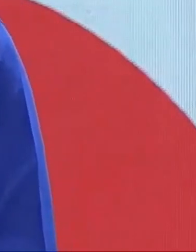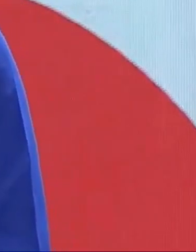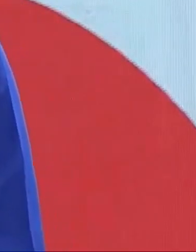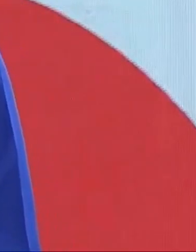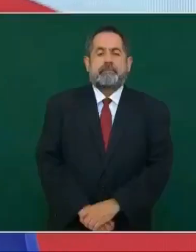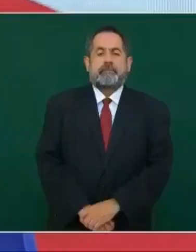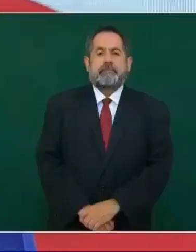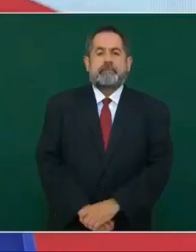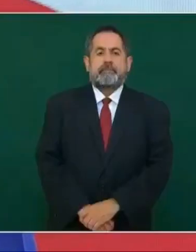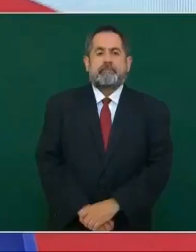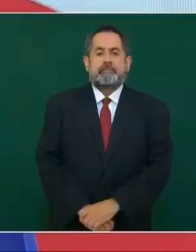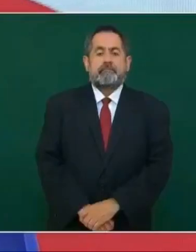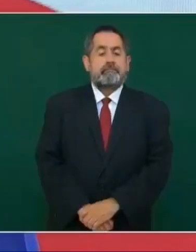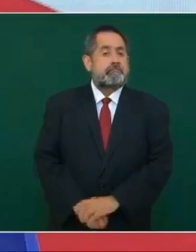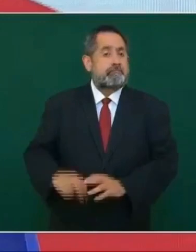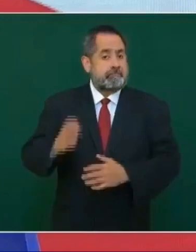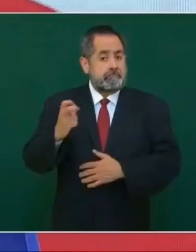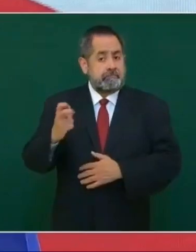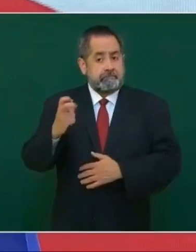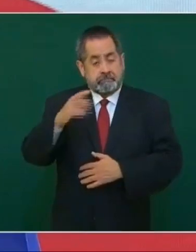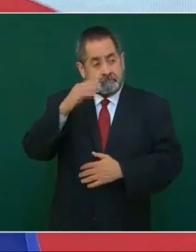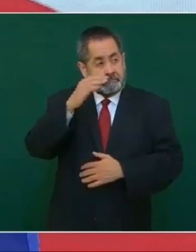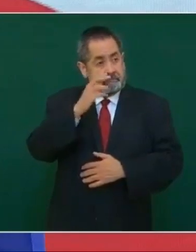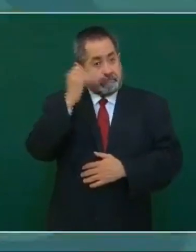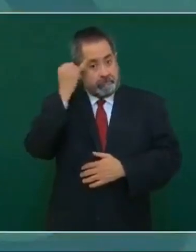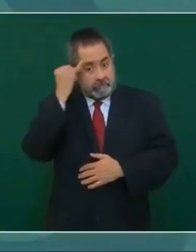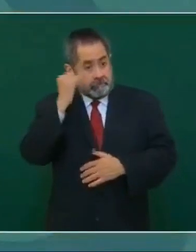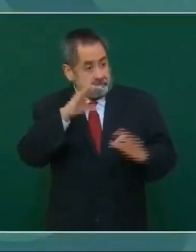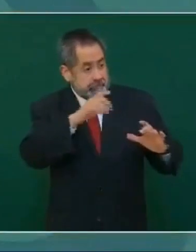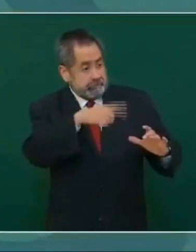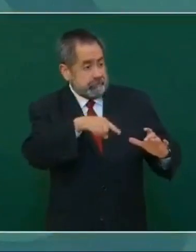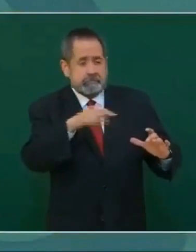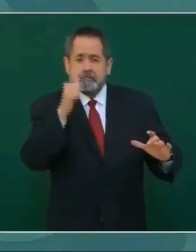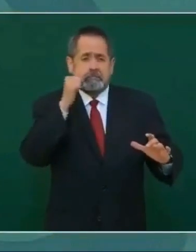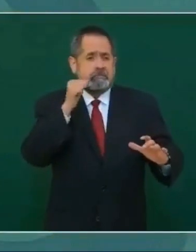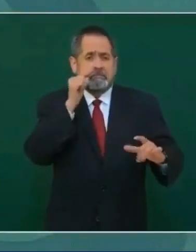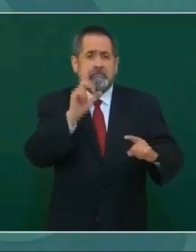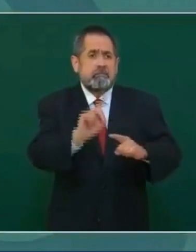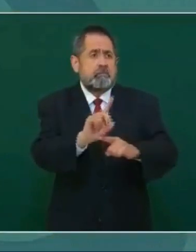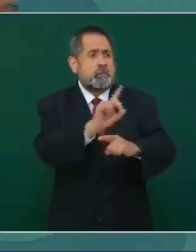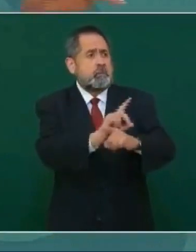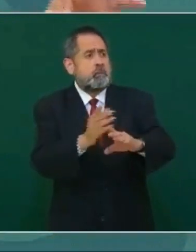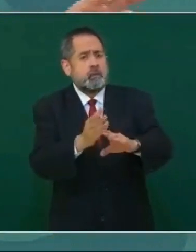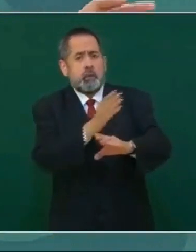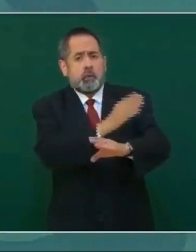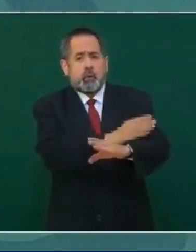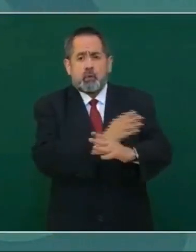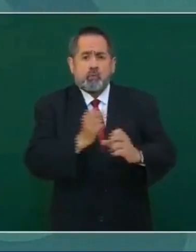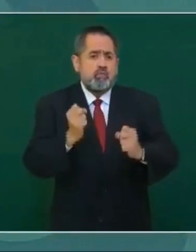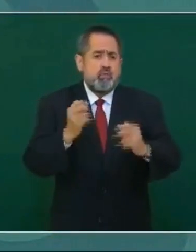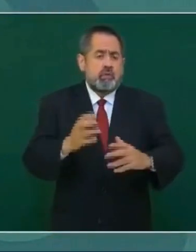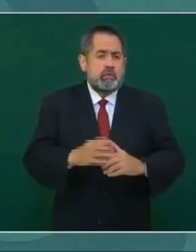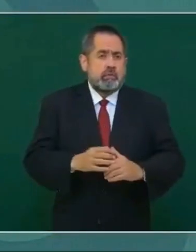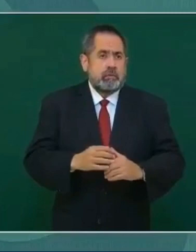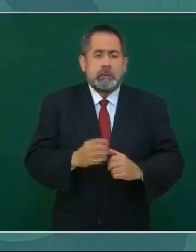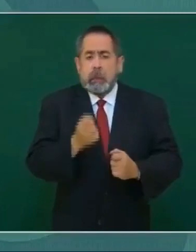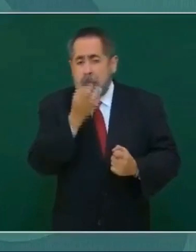ese pensamiento conservador. Entonces, no son pocos.